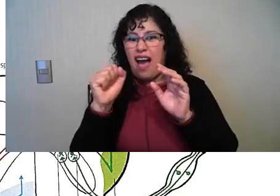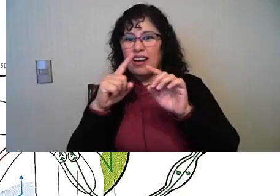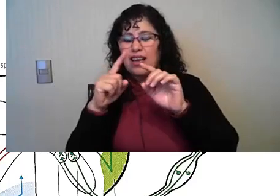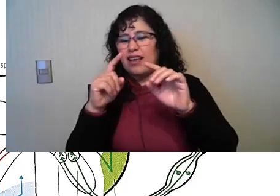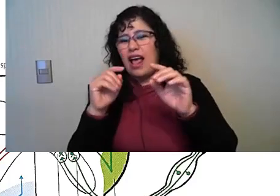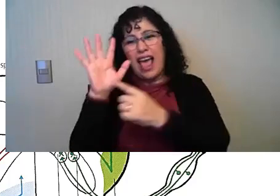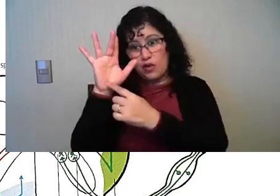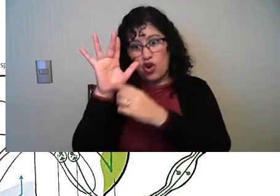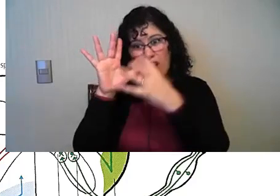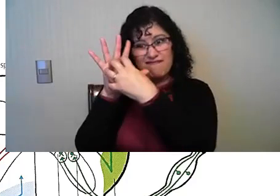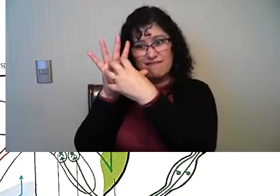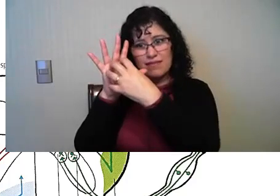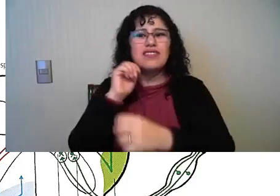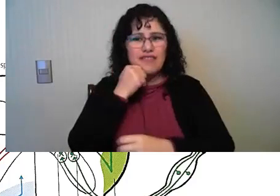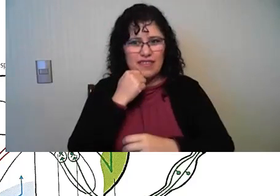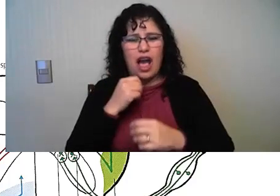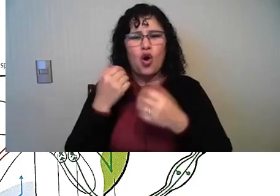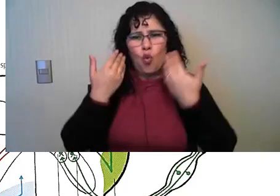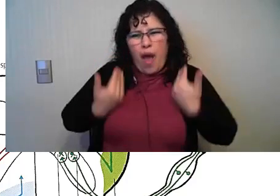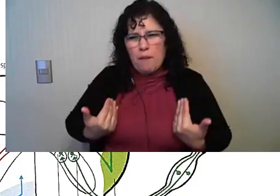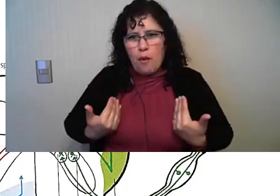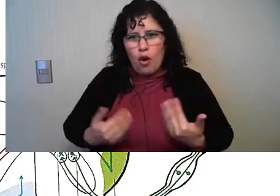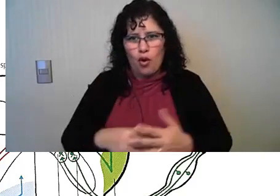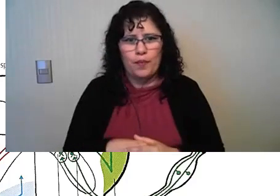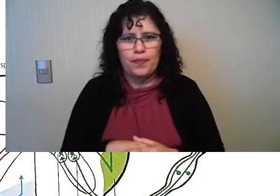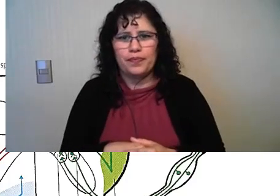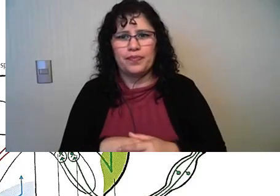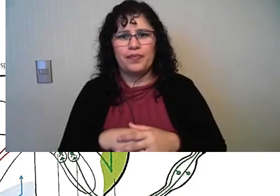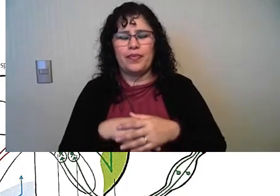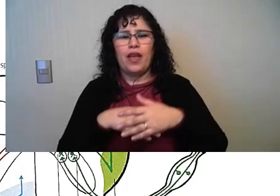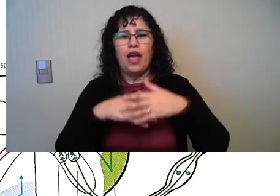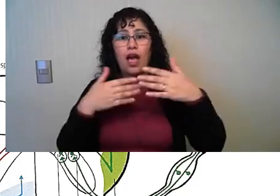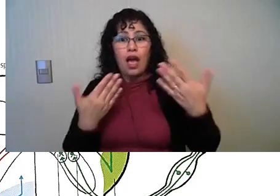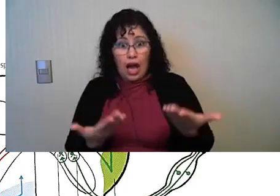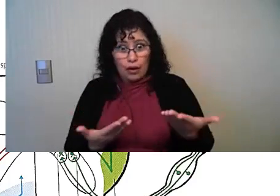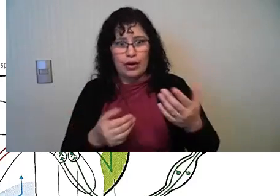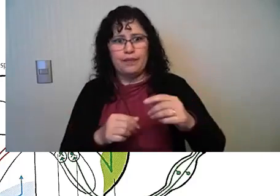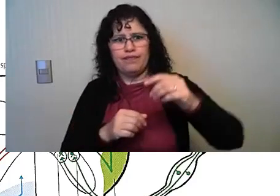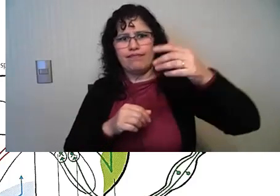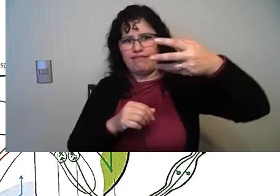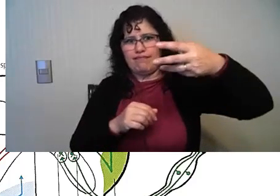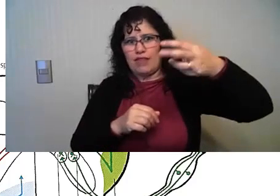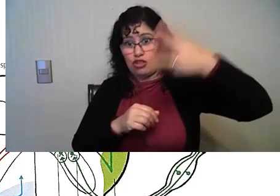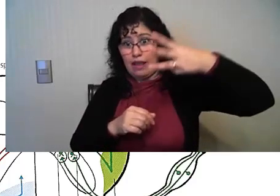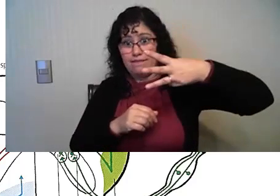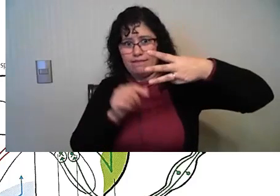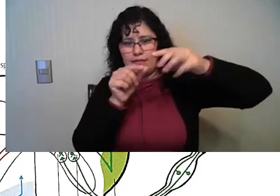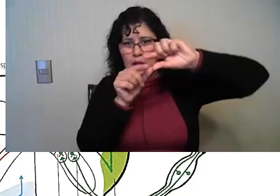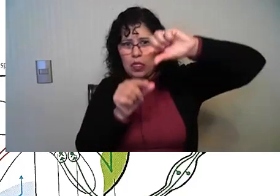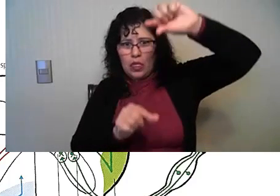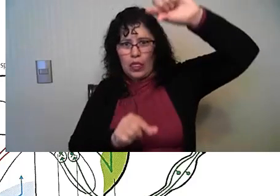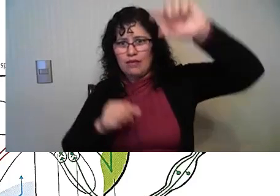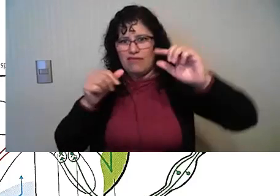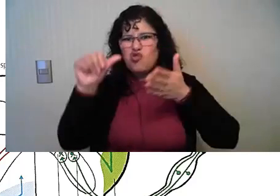un núcleo, un núcleo, un núcleo, esto también es núcleo. Estos también son núcleos. El resto son axones Ya. o